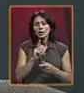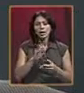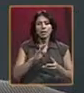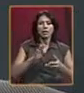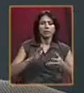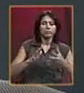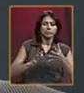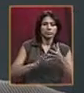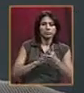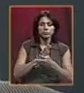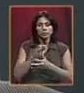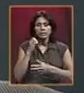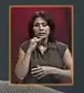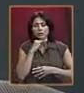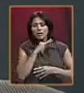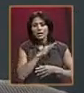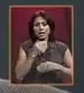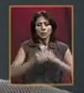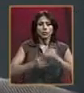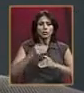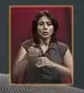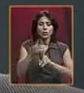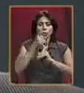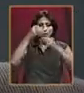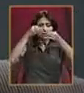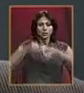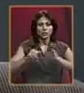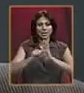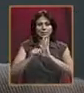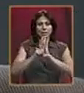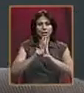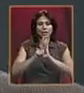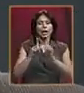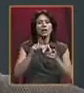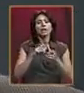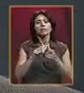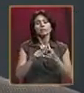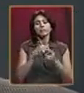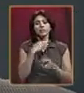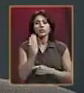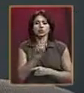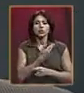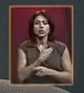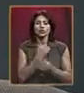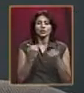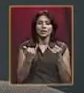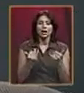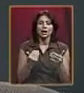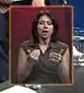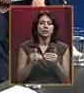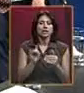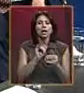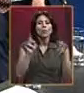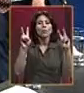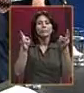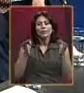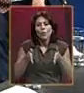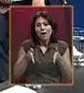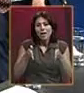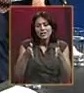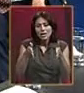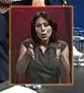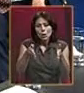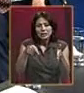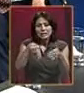en el proceso de toma de decisiones de la Asamblea Legislativa, que bueno, llegamos a casi que a un callejón sin salida y me parece que en